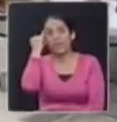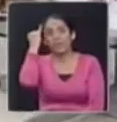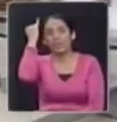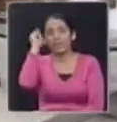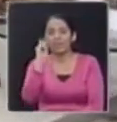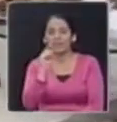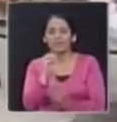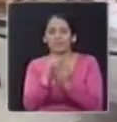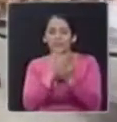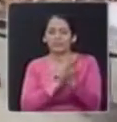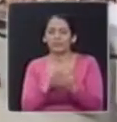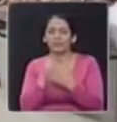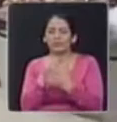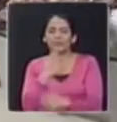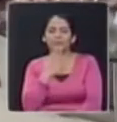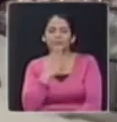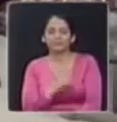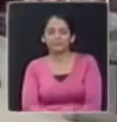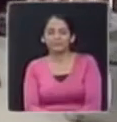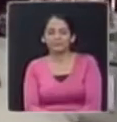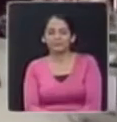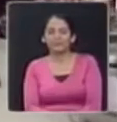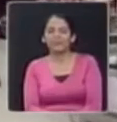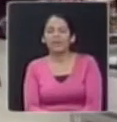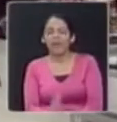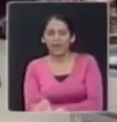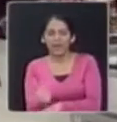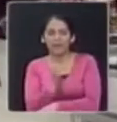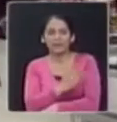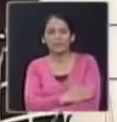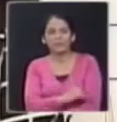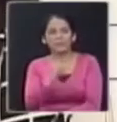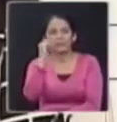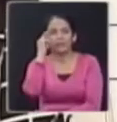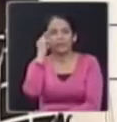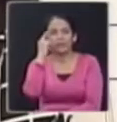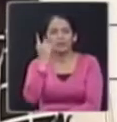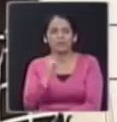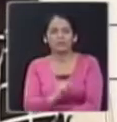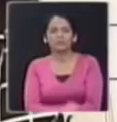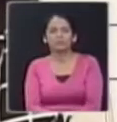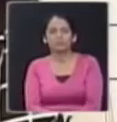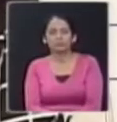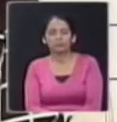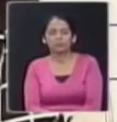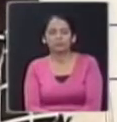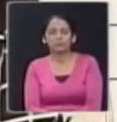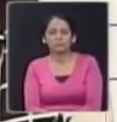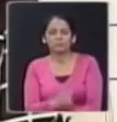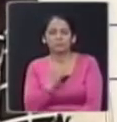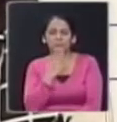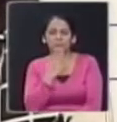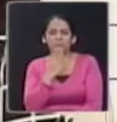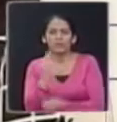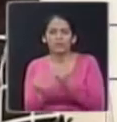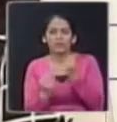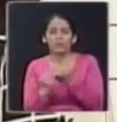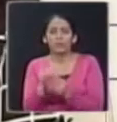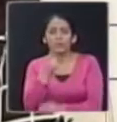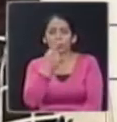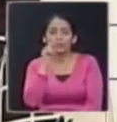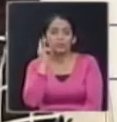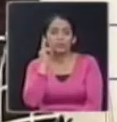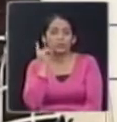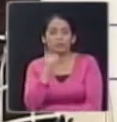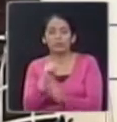La verdad, nace de una inquietud de contar con datos epidemiológicos que revelen el estado de salud bucal en